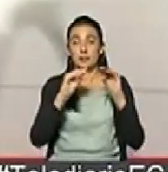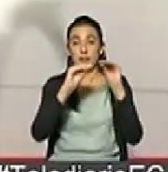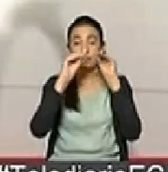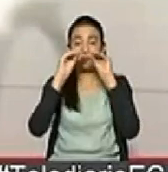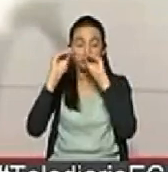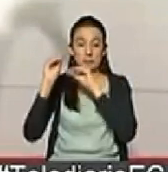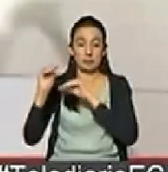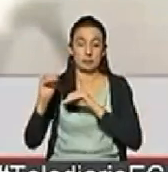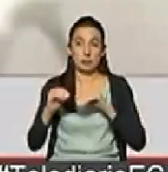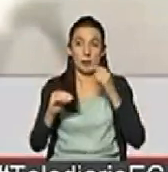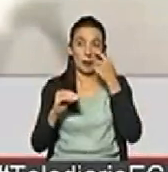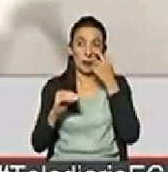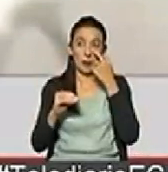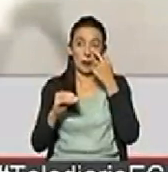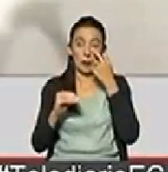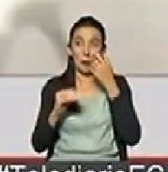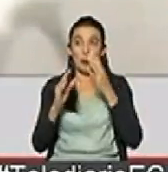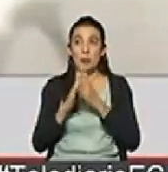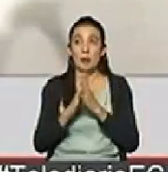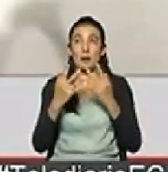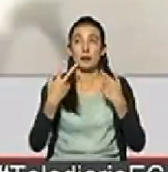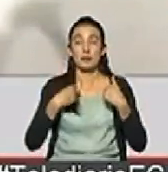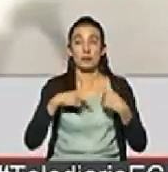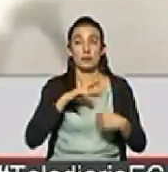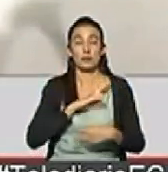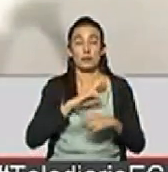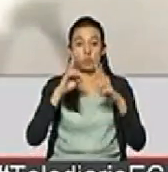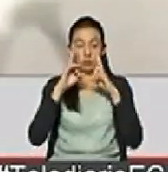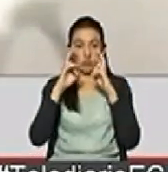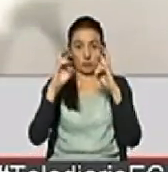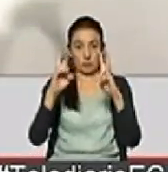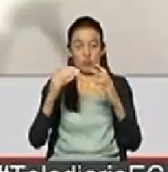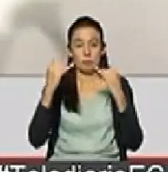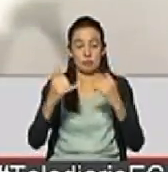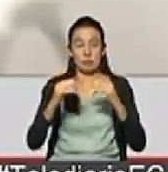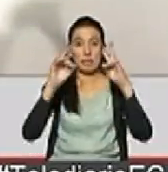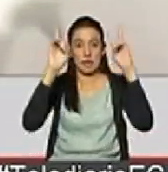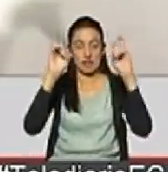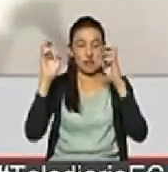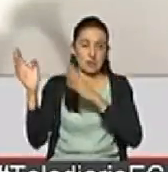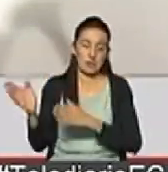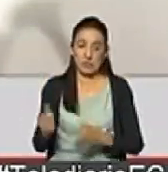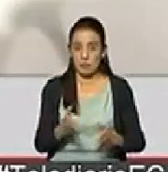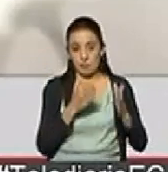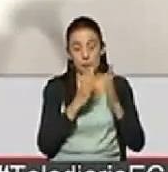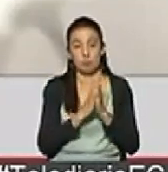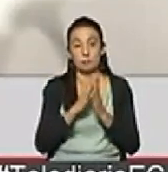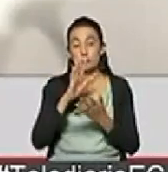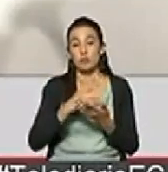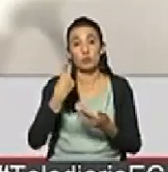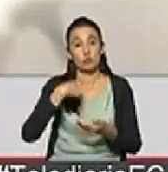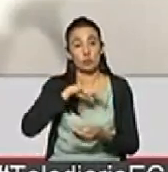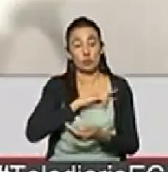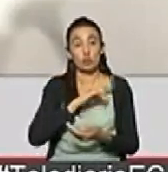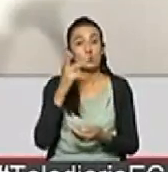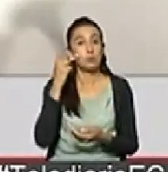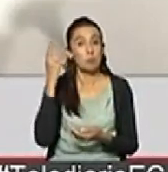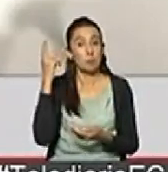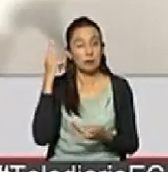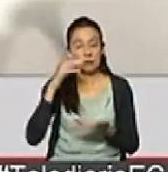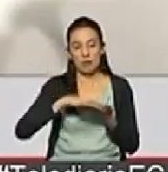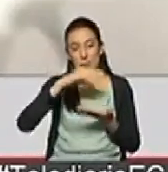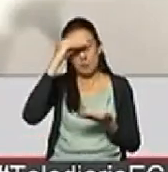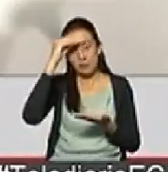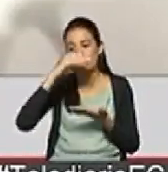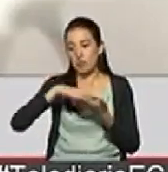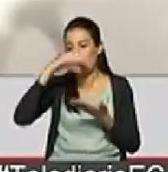Primero que nosotros investiguemos, entonces nos vamos empapando un poquito más de cuál es la temática, vamos aprendiendo nosotros, entonces también tenemos